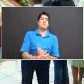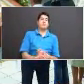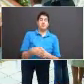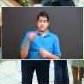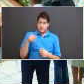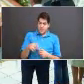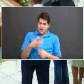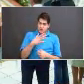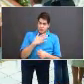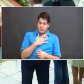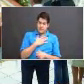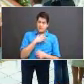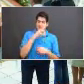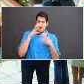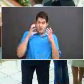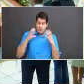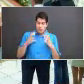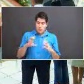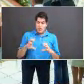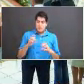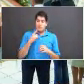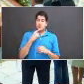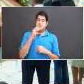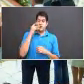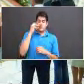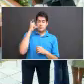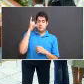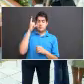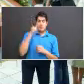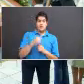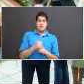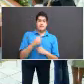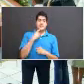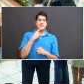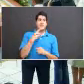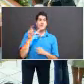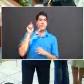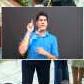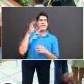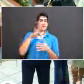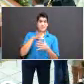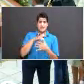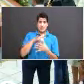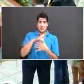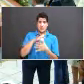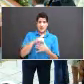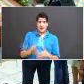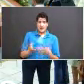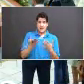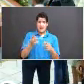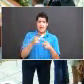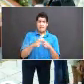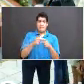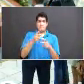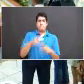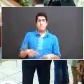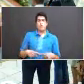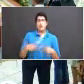Esto es mi cuerpo, dijo el Señor, y dijo que era su carne que Él daba por la vida del